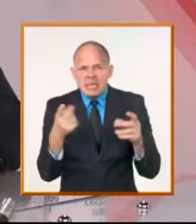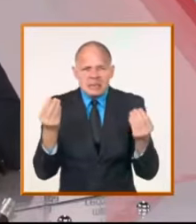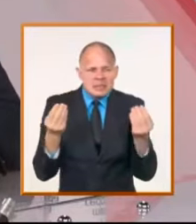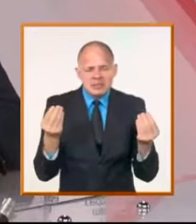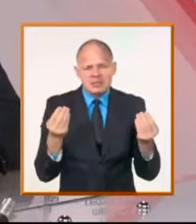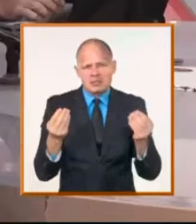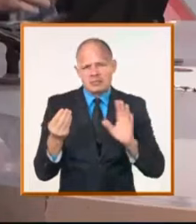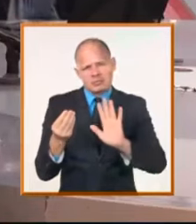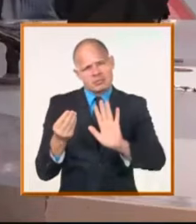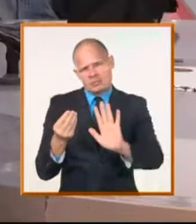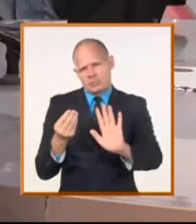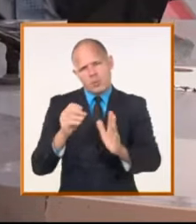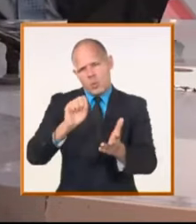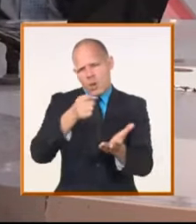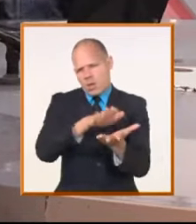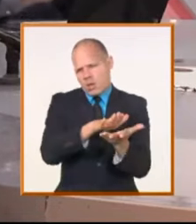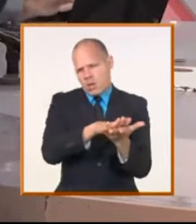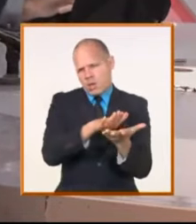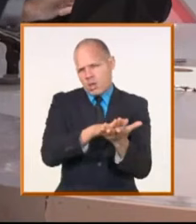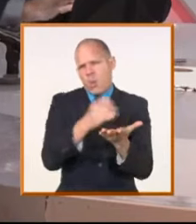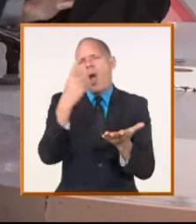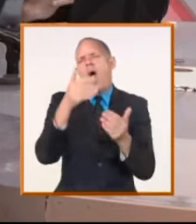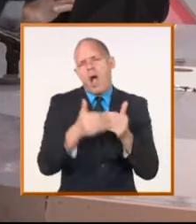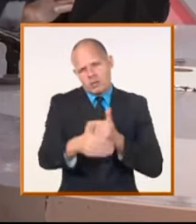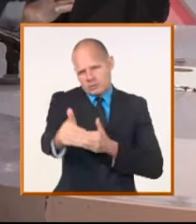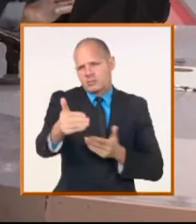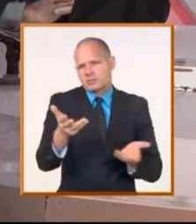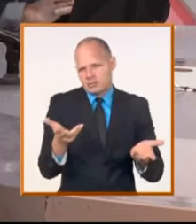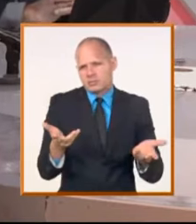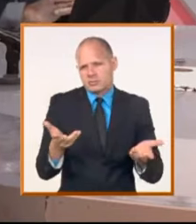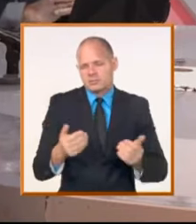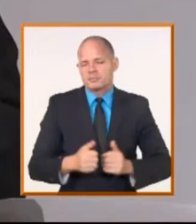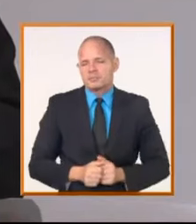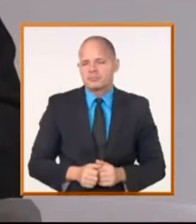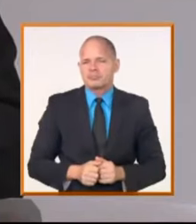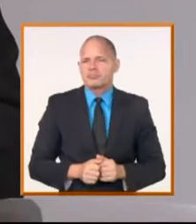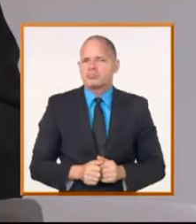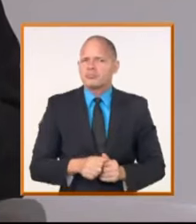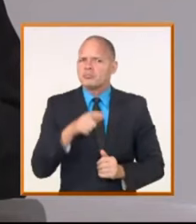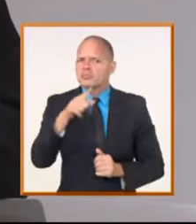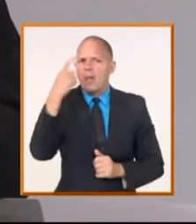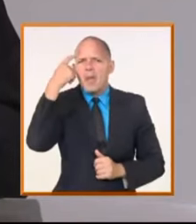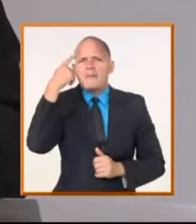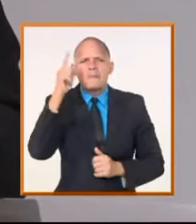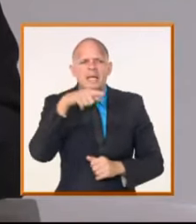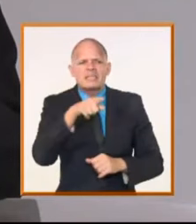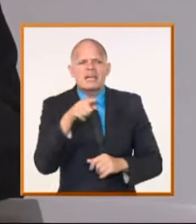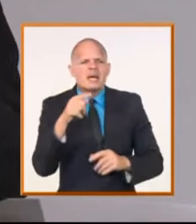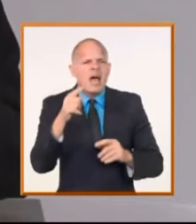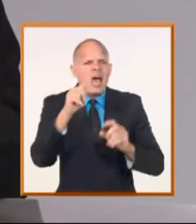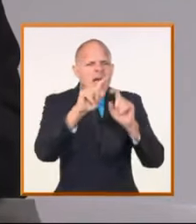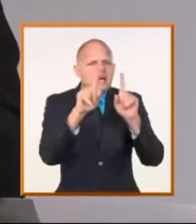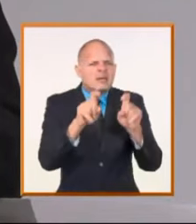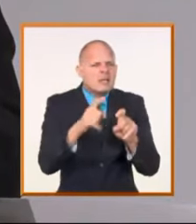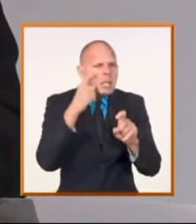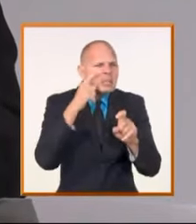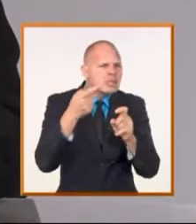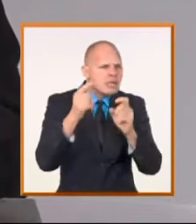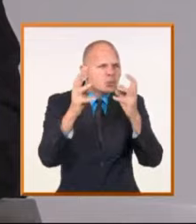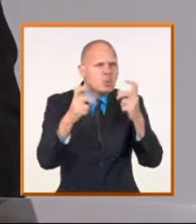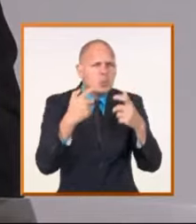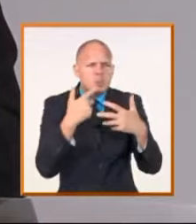deban estos resultados? ¿Qué dicen para tomar en cuenta? Sí, ahí hay dos cosas que quiero comentar antes de